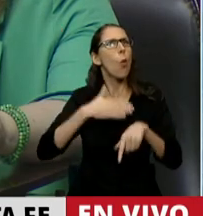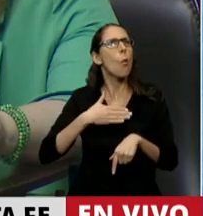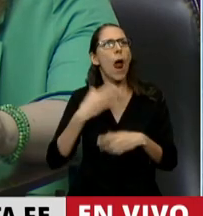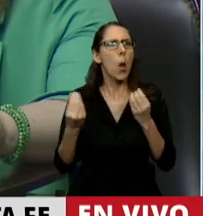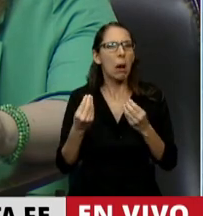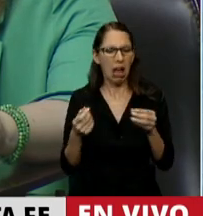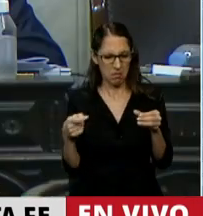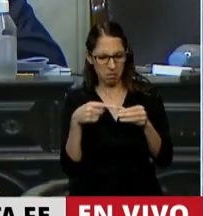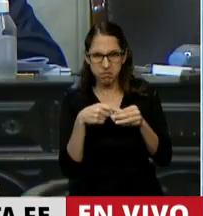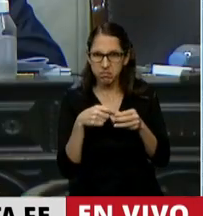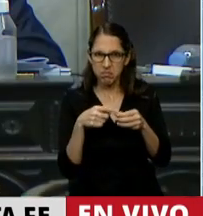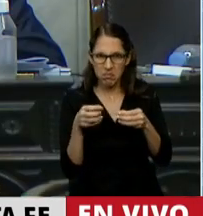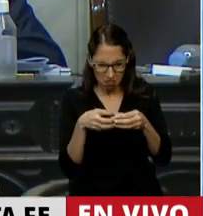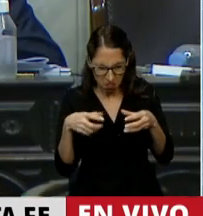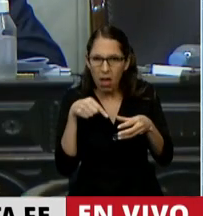vida.